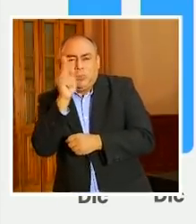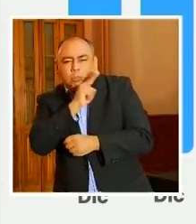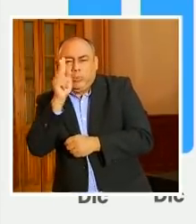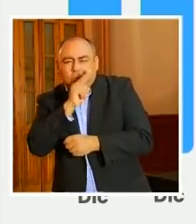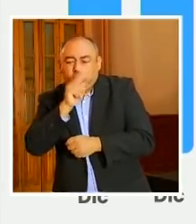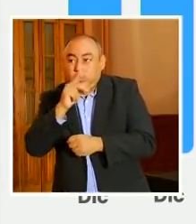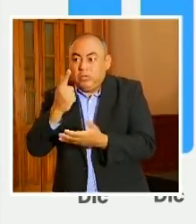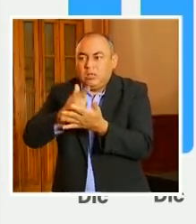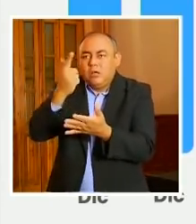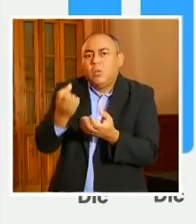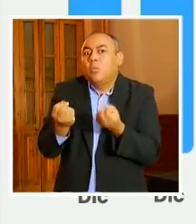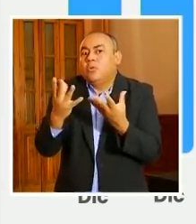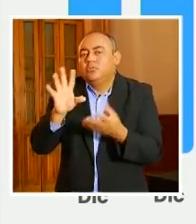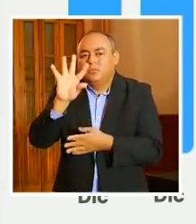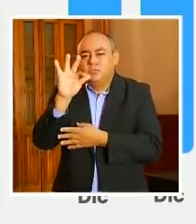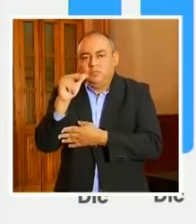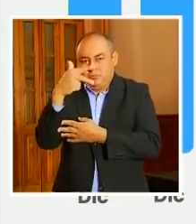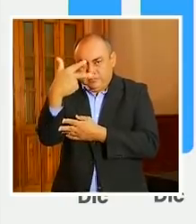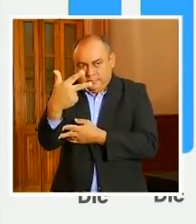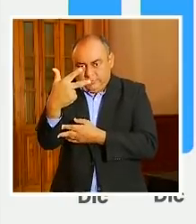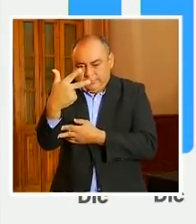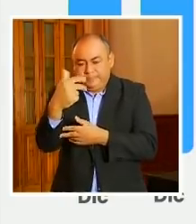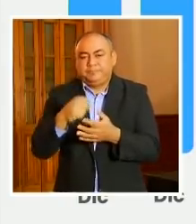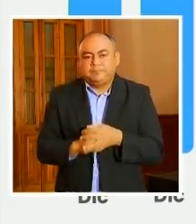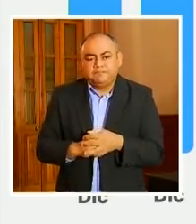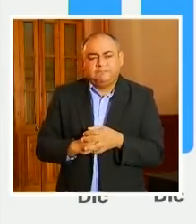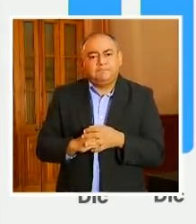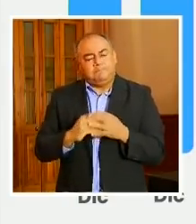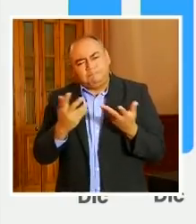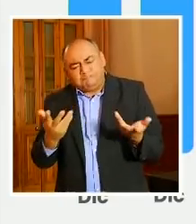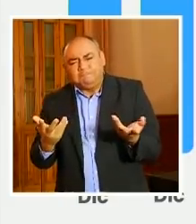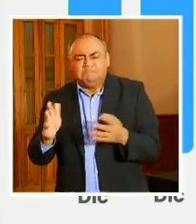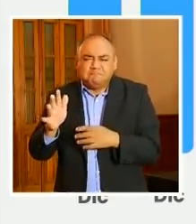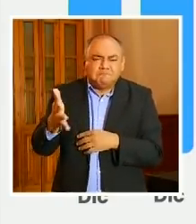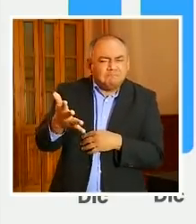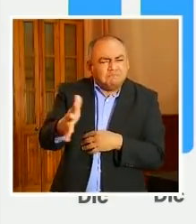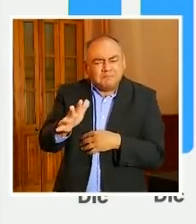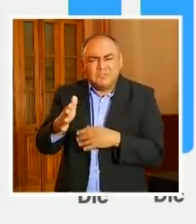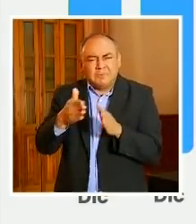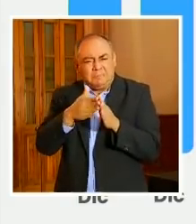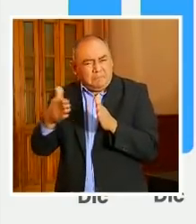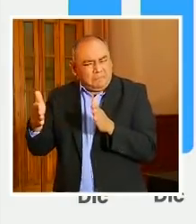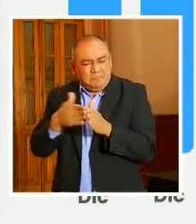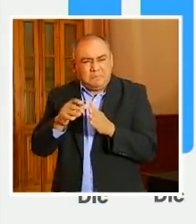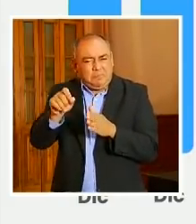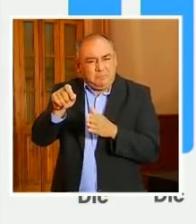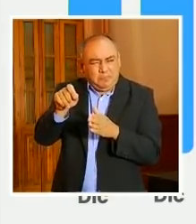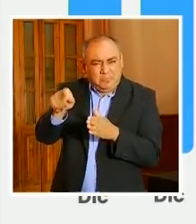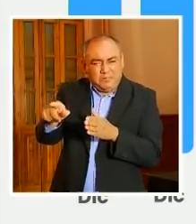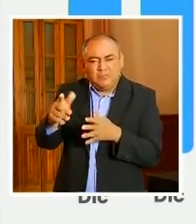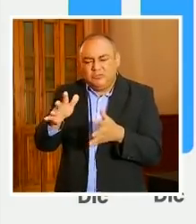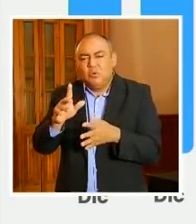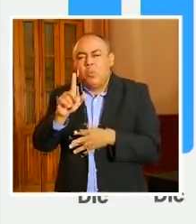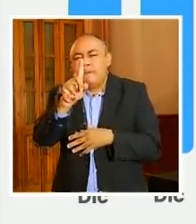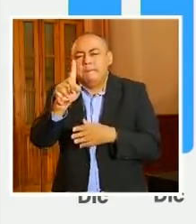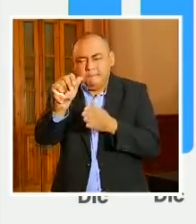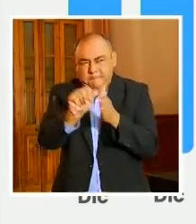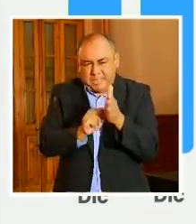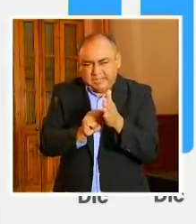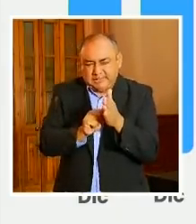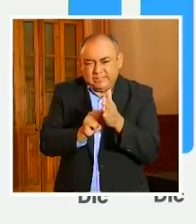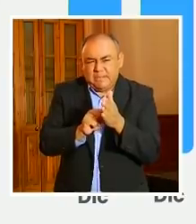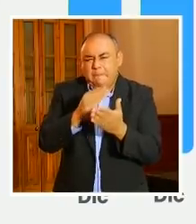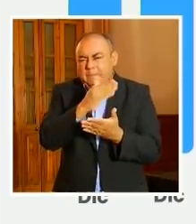48, hemos oscilado pues prácticamente ya mes y medio con alrededor de